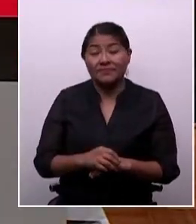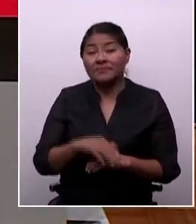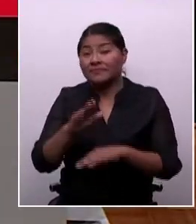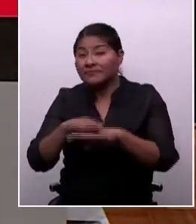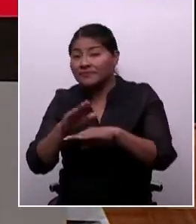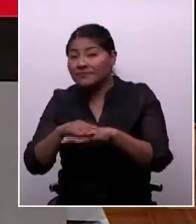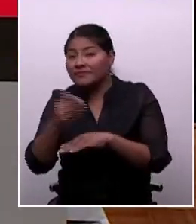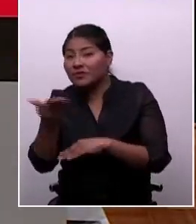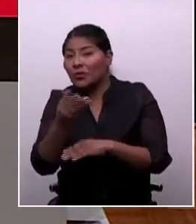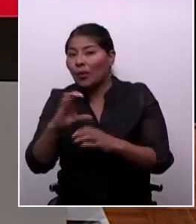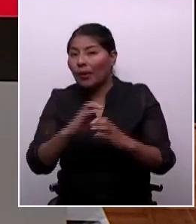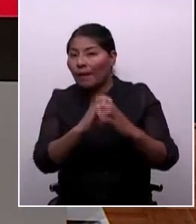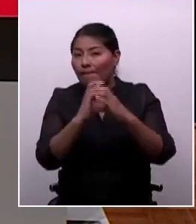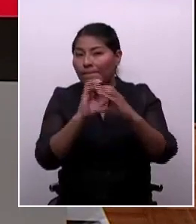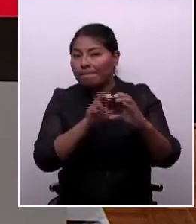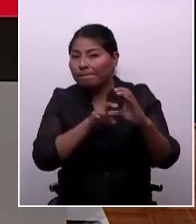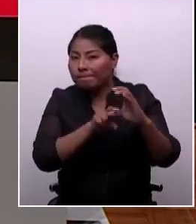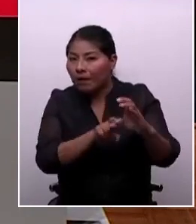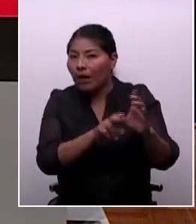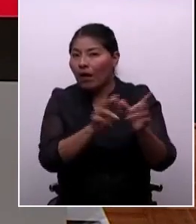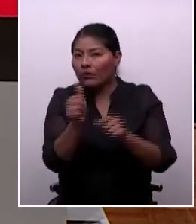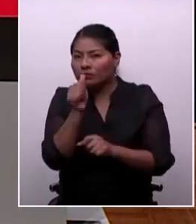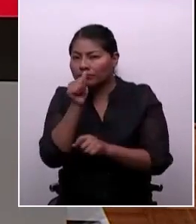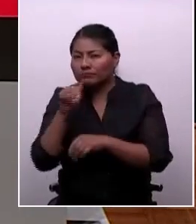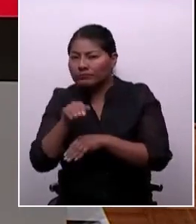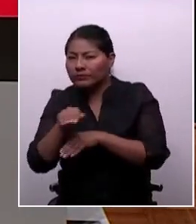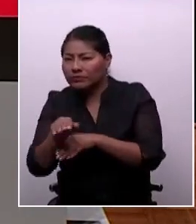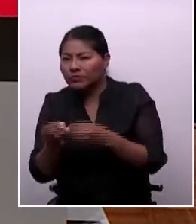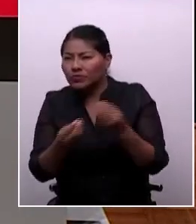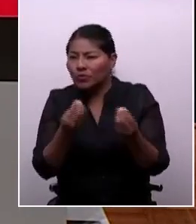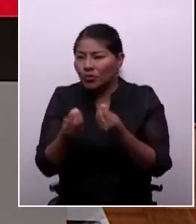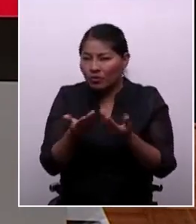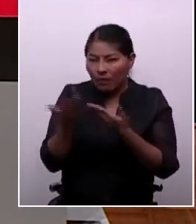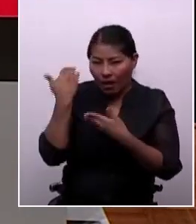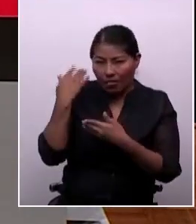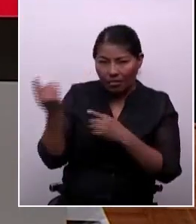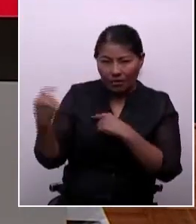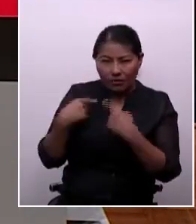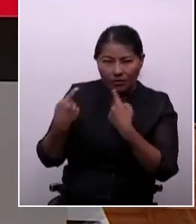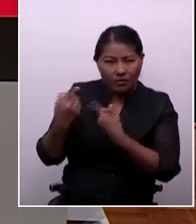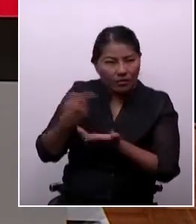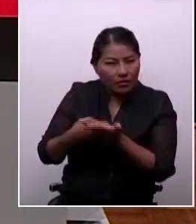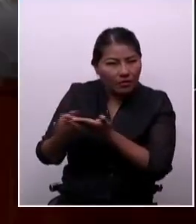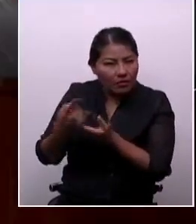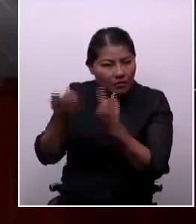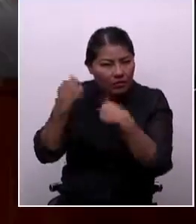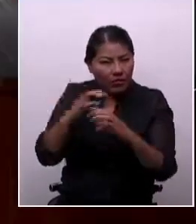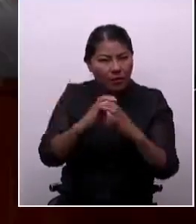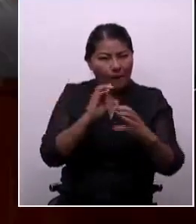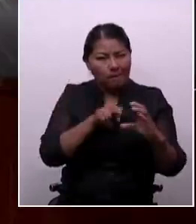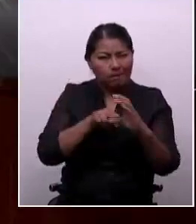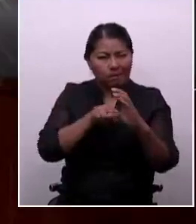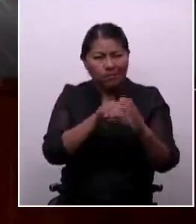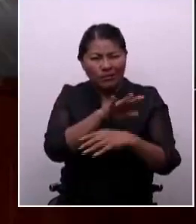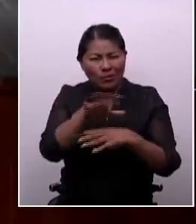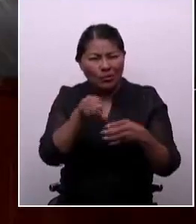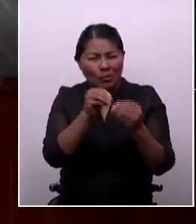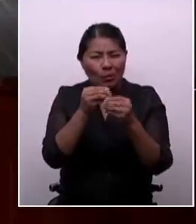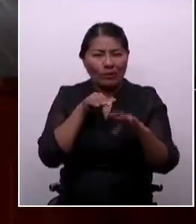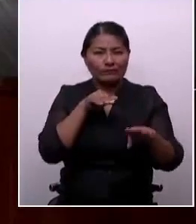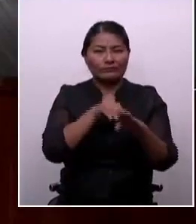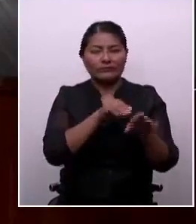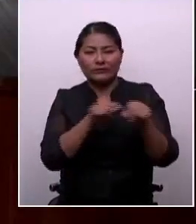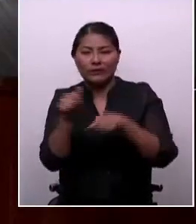tener el transporte público el transporte privado porque usted dijo en una en un debate que la circulación del transporte masivo no debe perjudicar al transporte